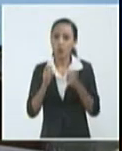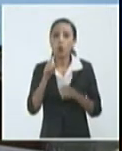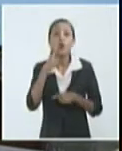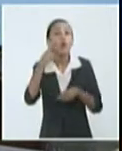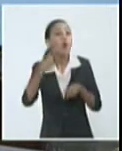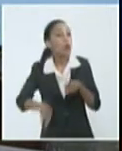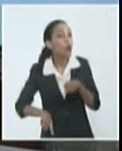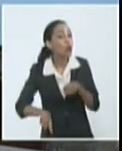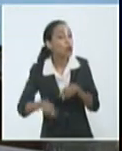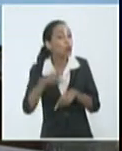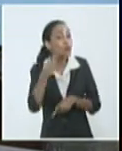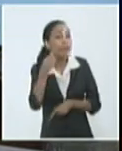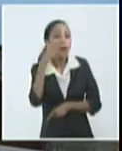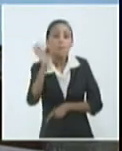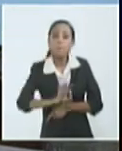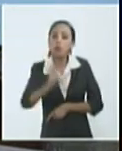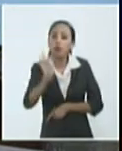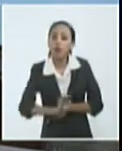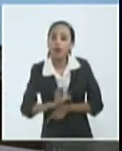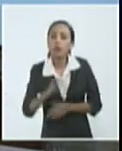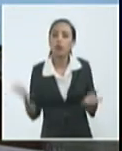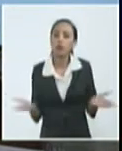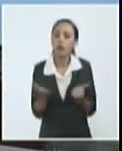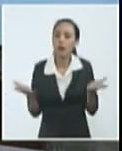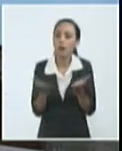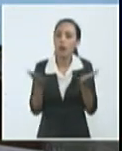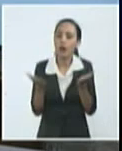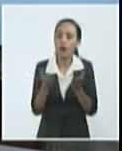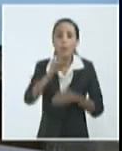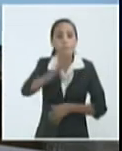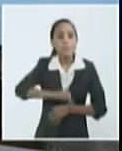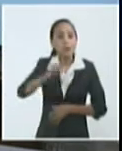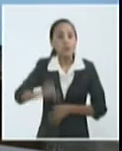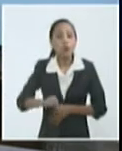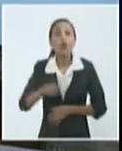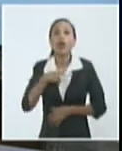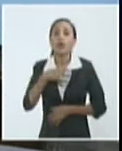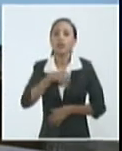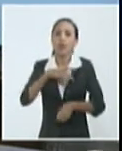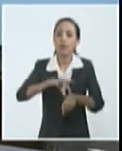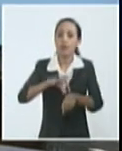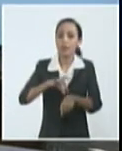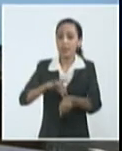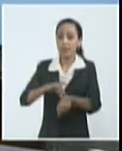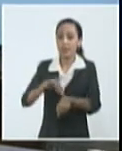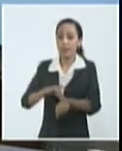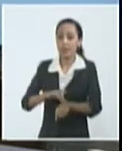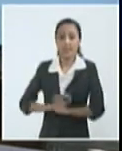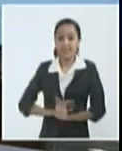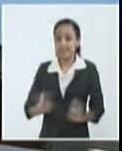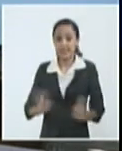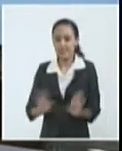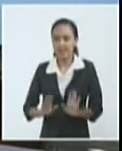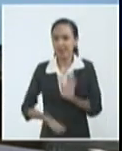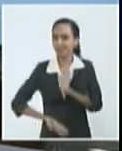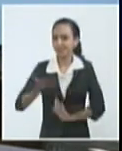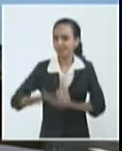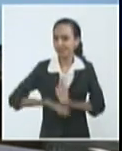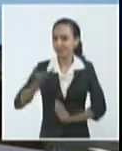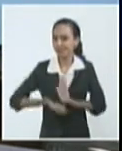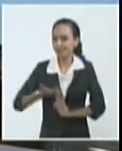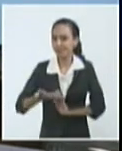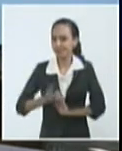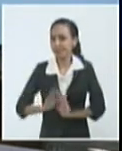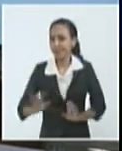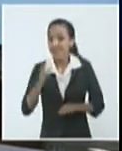es el porciento de recuperados. O sea, personas que sufrieron la enfermedad y ya han sido recuperados. Sería la